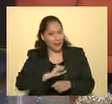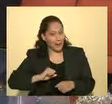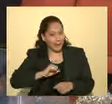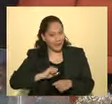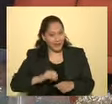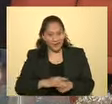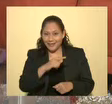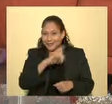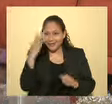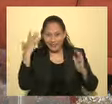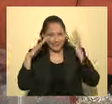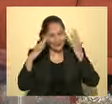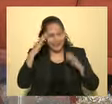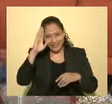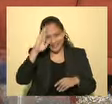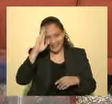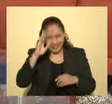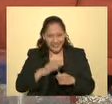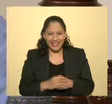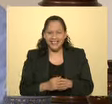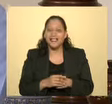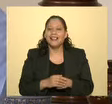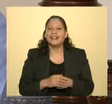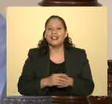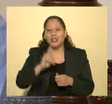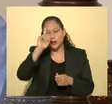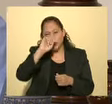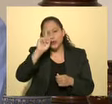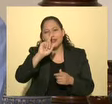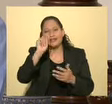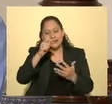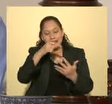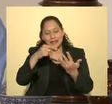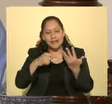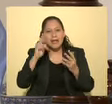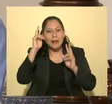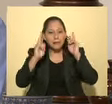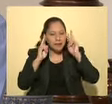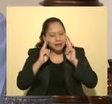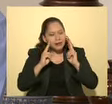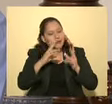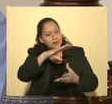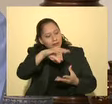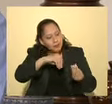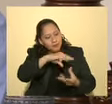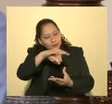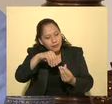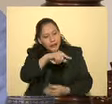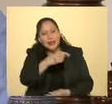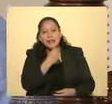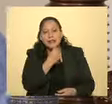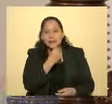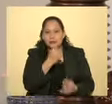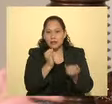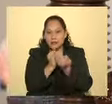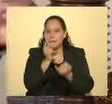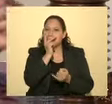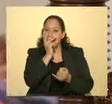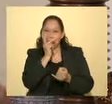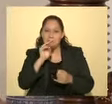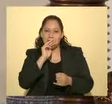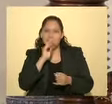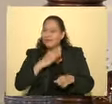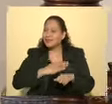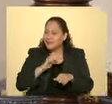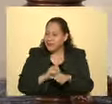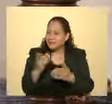Son tremendas, son tremendas. Y vamos a hablar hoy de las recomendaciones en las visitas y convivencias entre los menores y los padres. Buenos días,